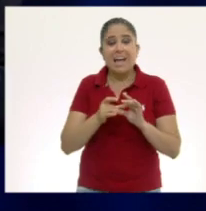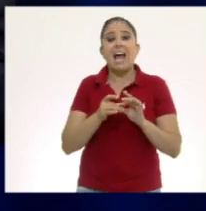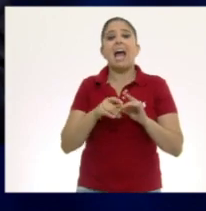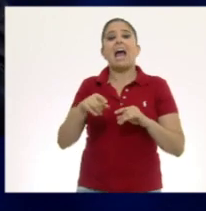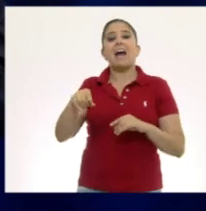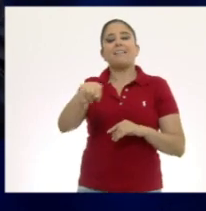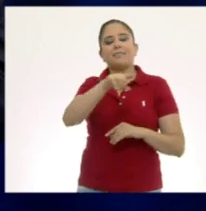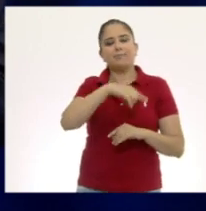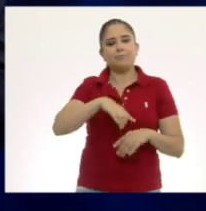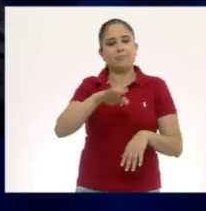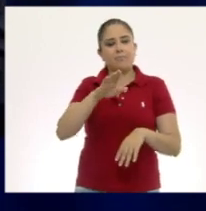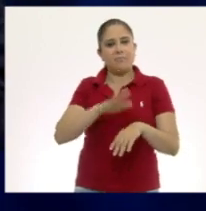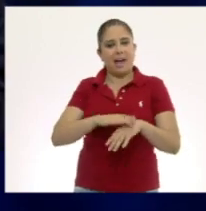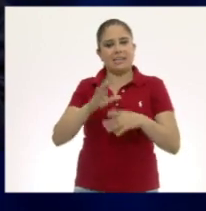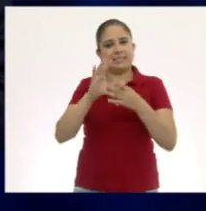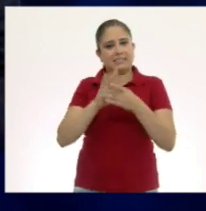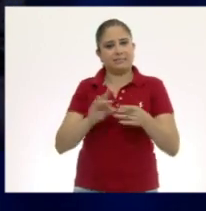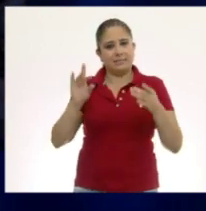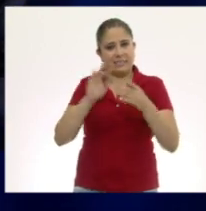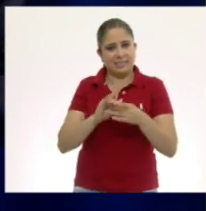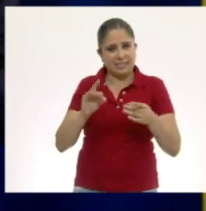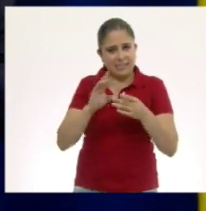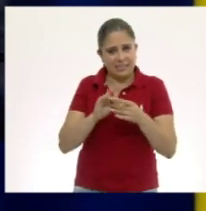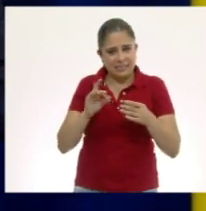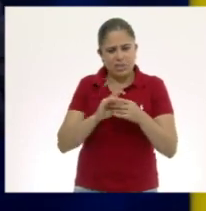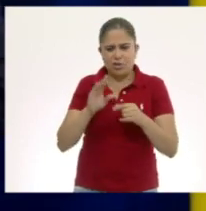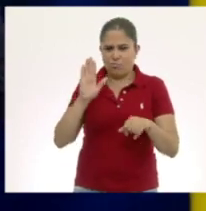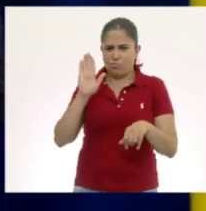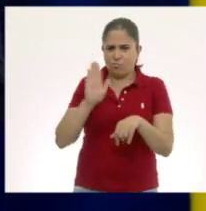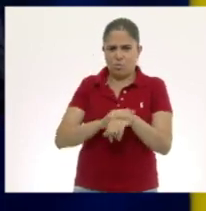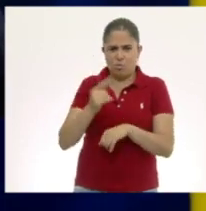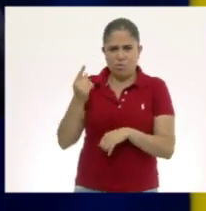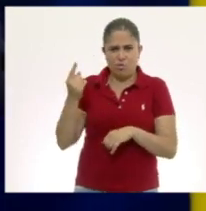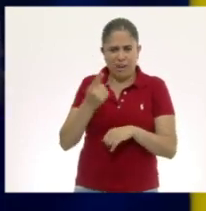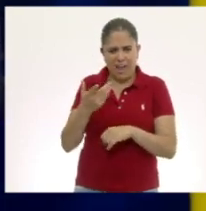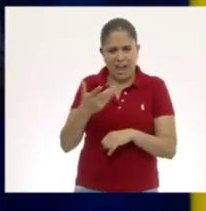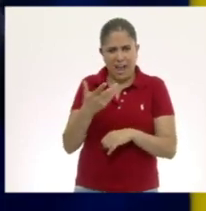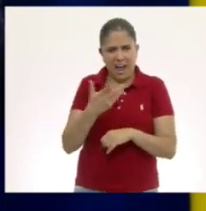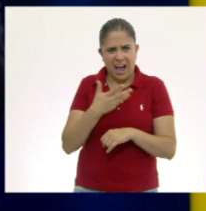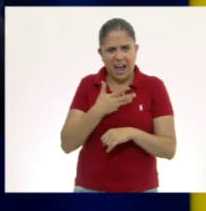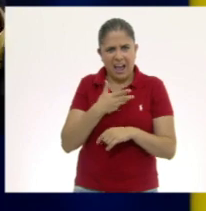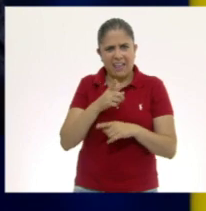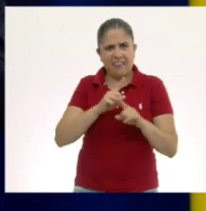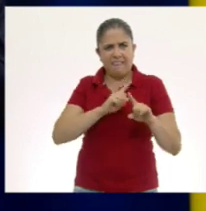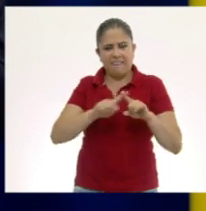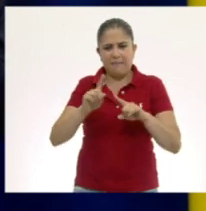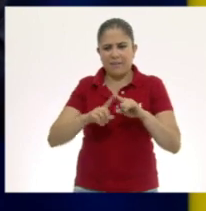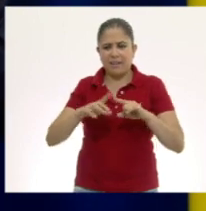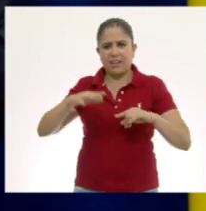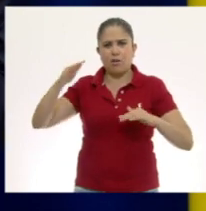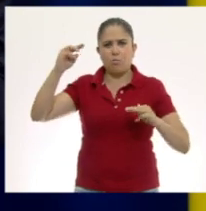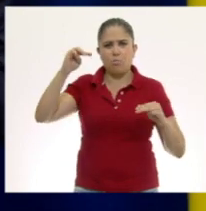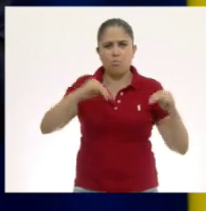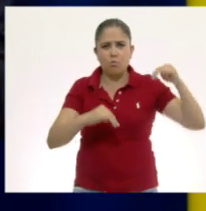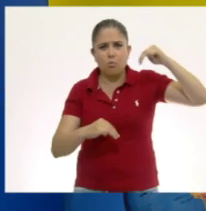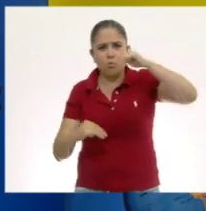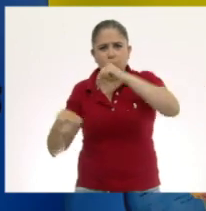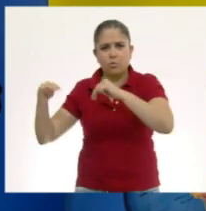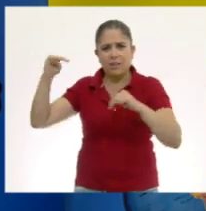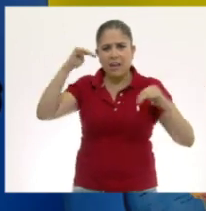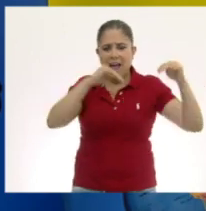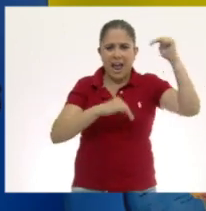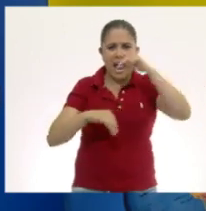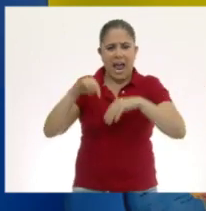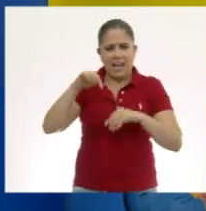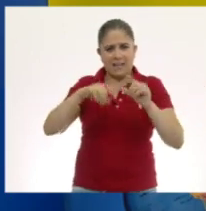dar una explicación del por qué la existencia de los diferentes relieves que hay en nuestro país